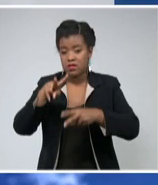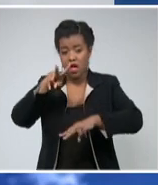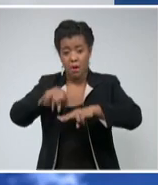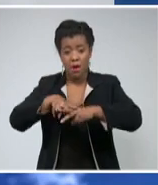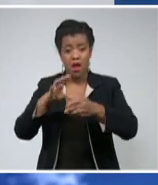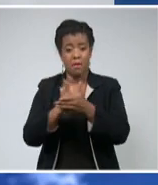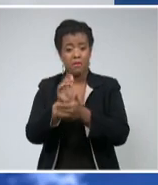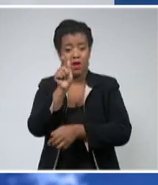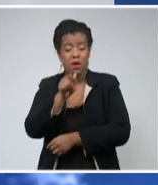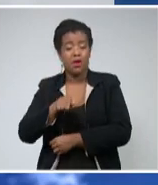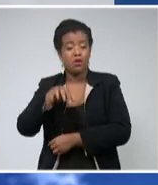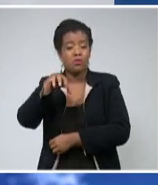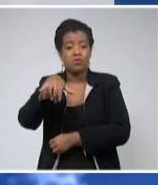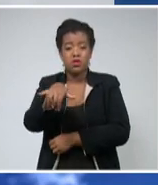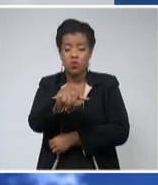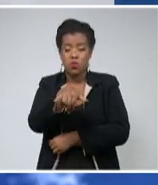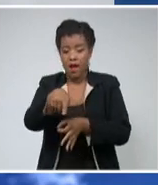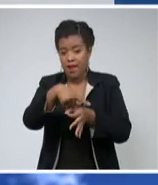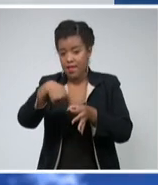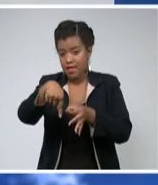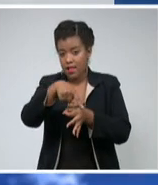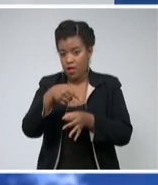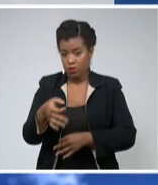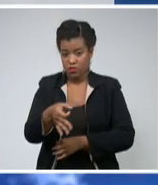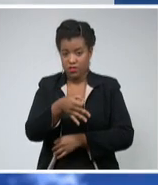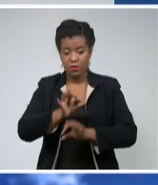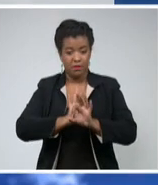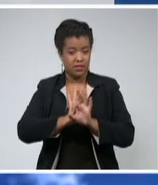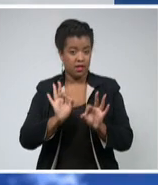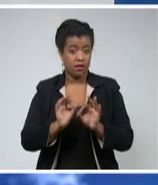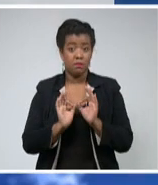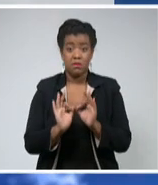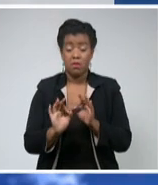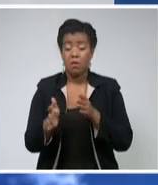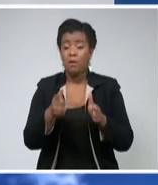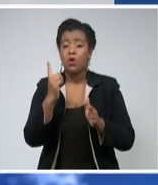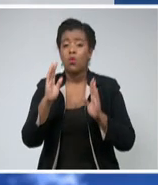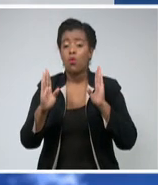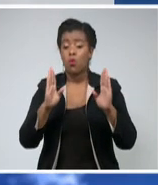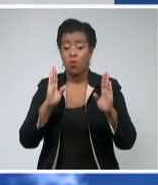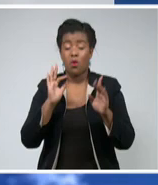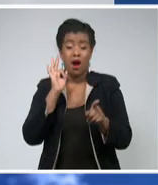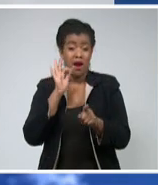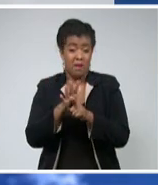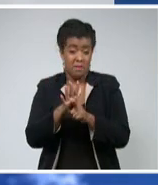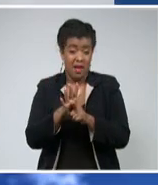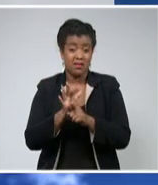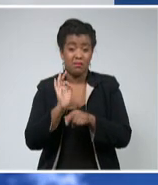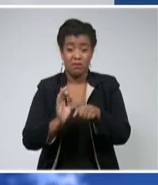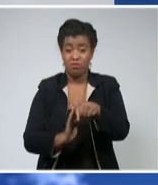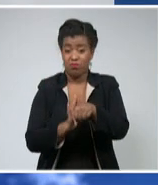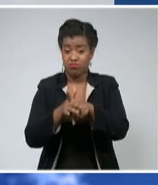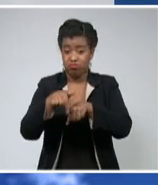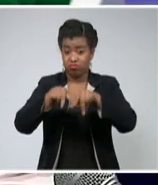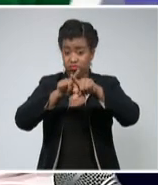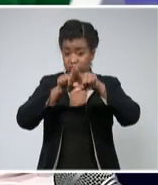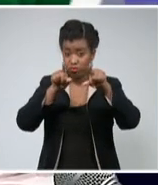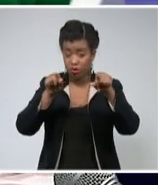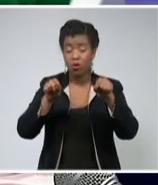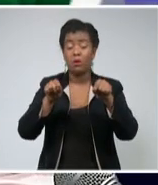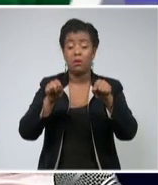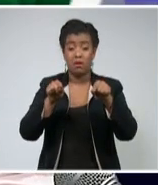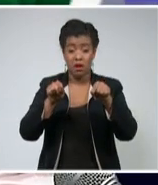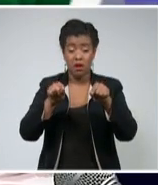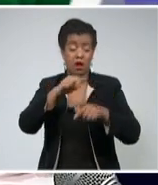del Río y el municipio especial Isla de la Juventud. A casi un año de detectarse los primeros casos de COVID-19 en el país,